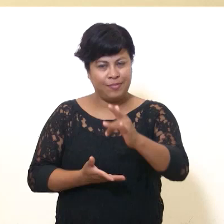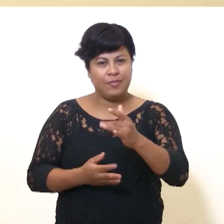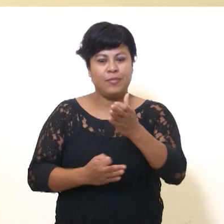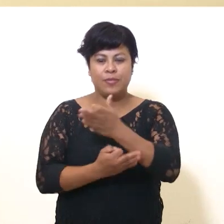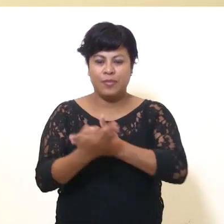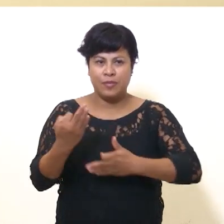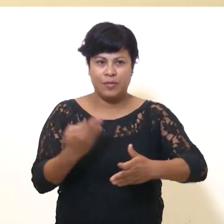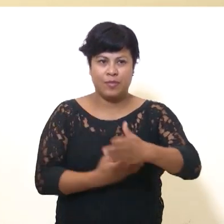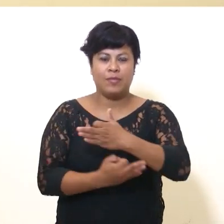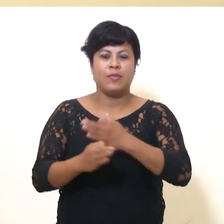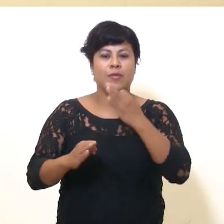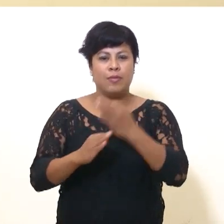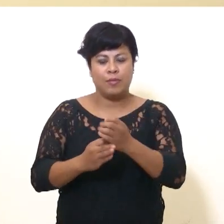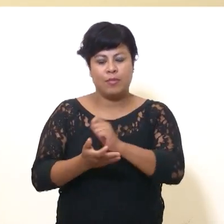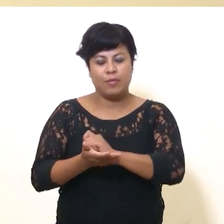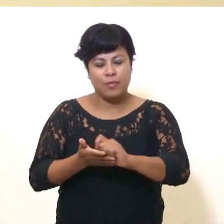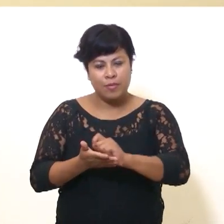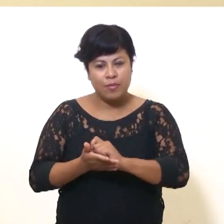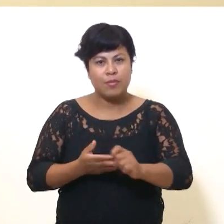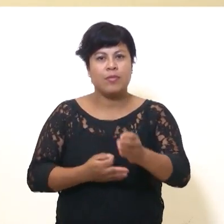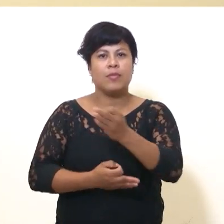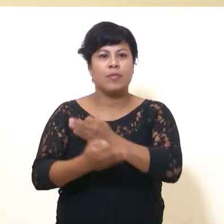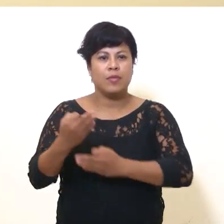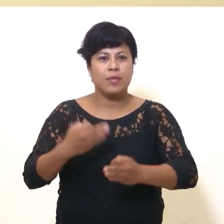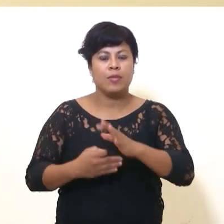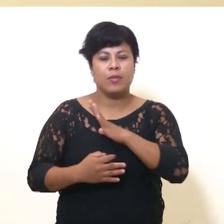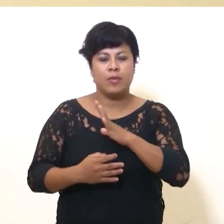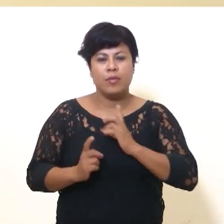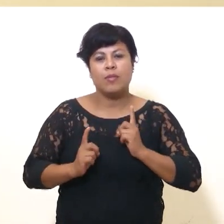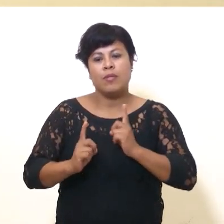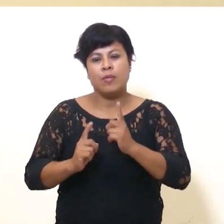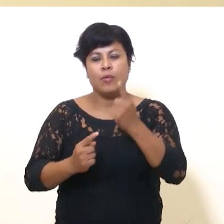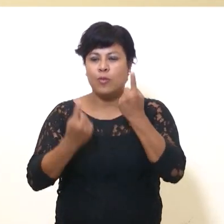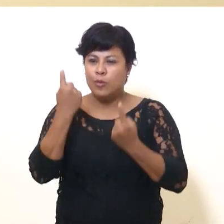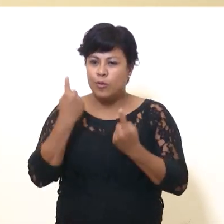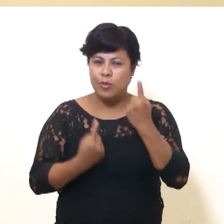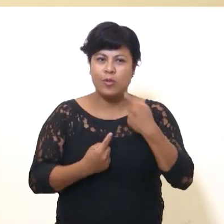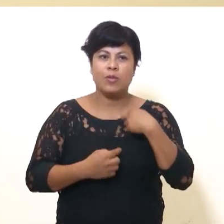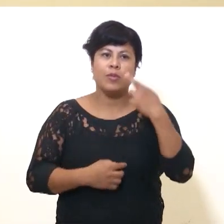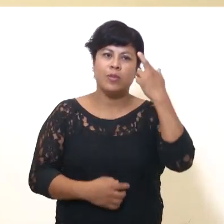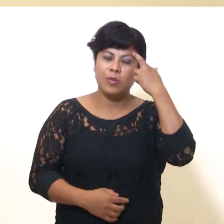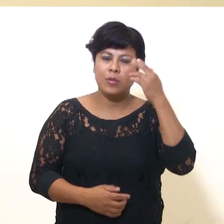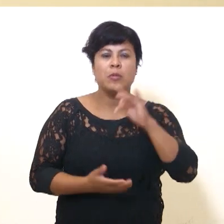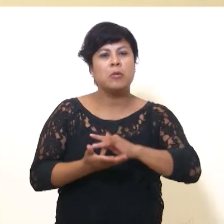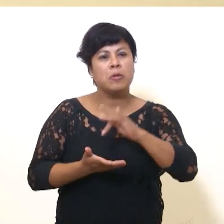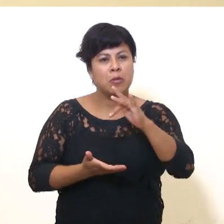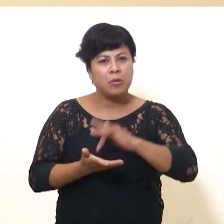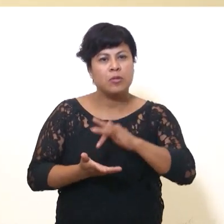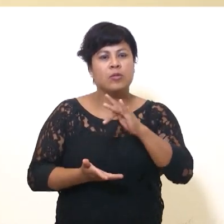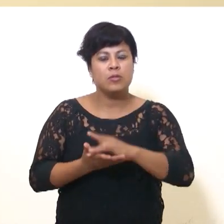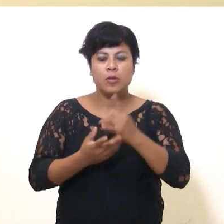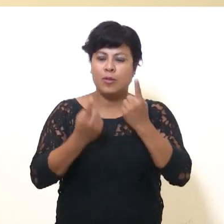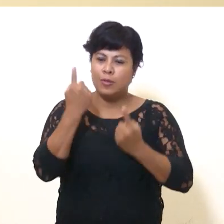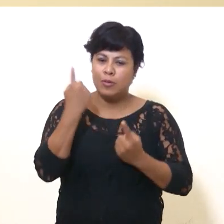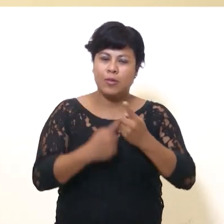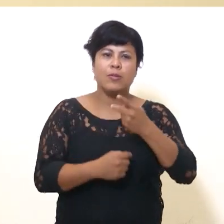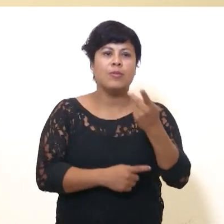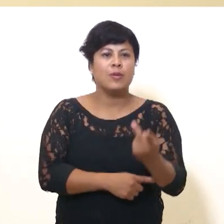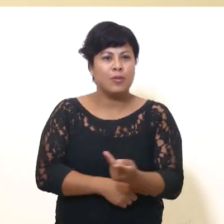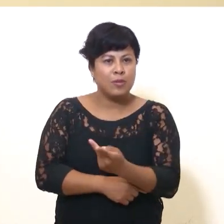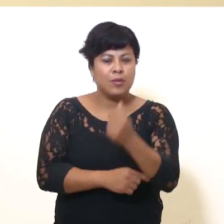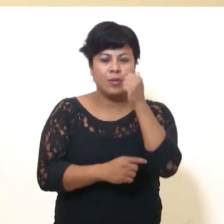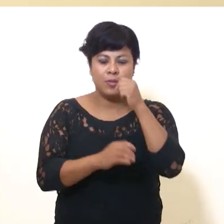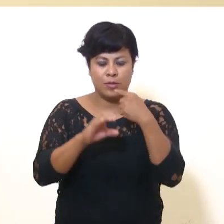siempre. Muchísimas gracias a todos los que nos escriben, a todos los que nos manifiestan sus dudas. Les recuerdo que gracias a